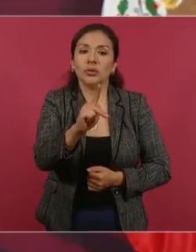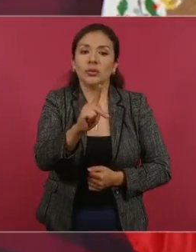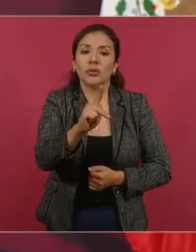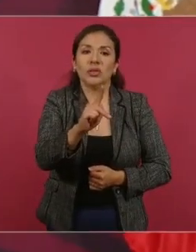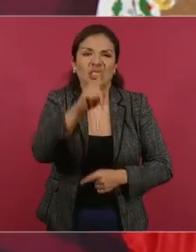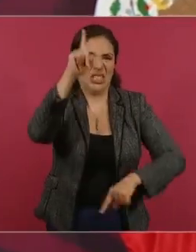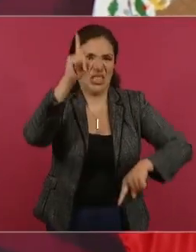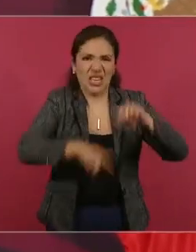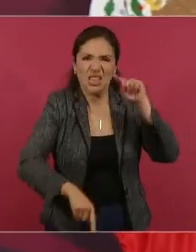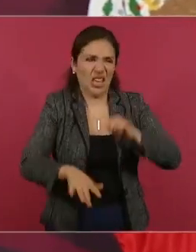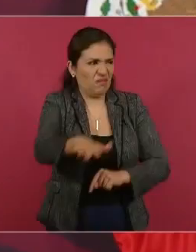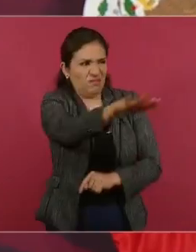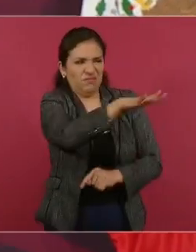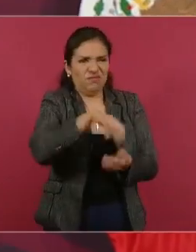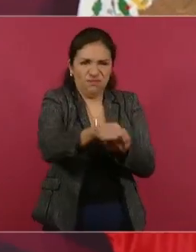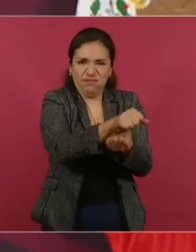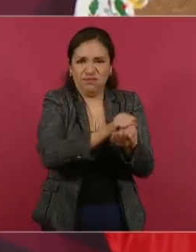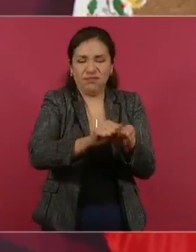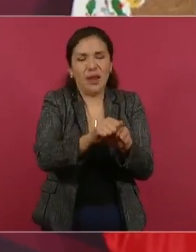se quitan, no,